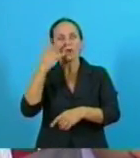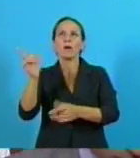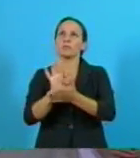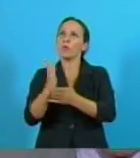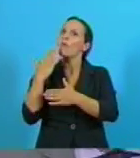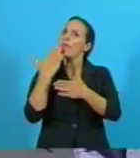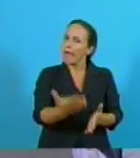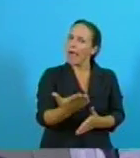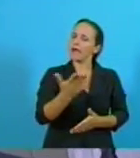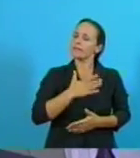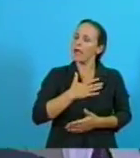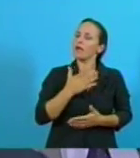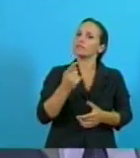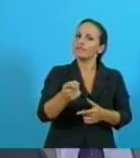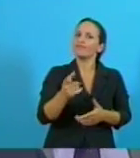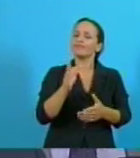profundamente